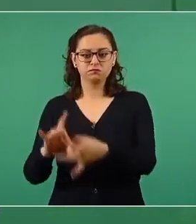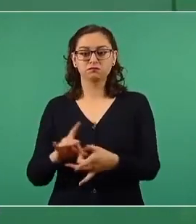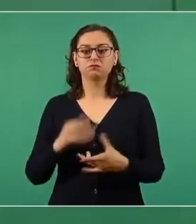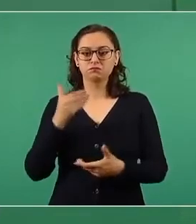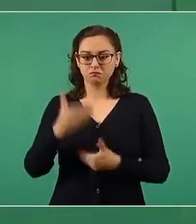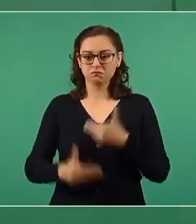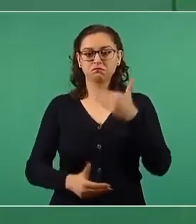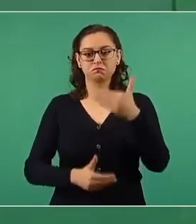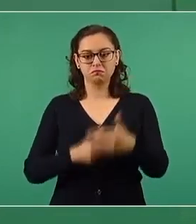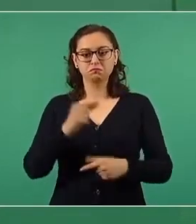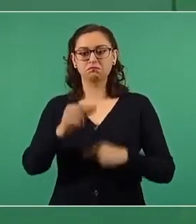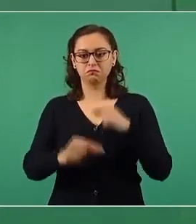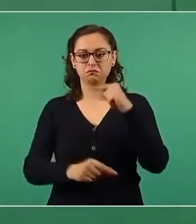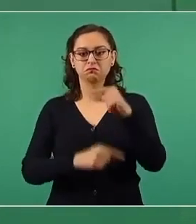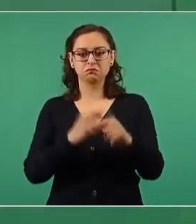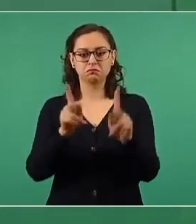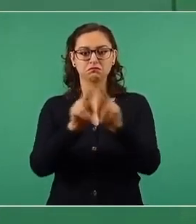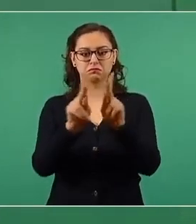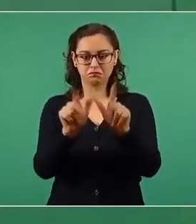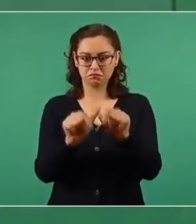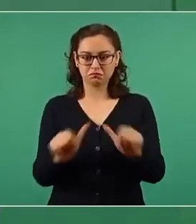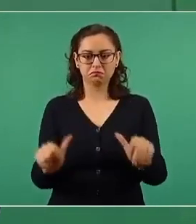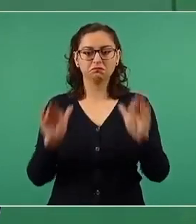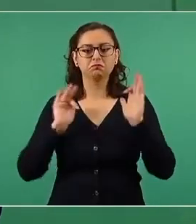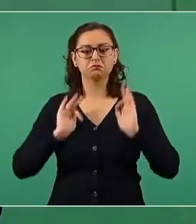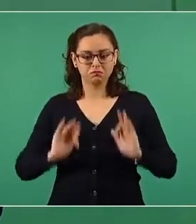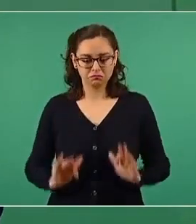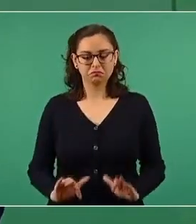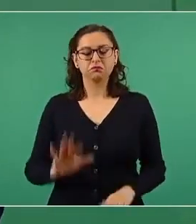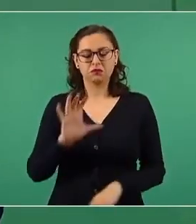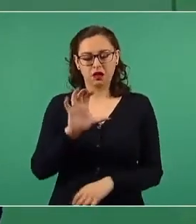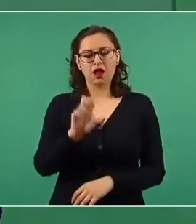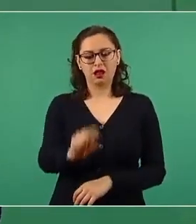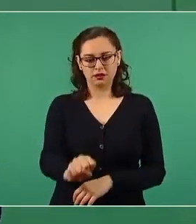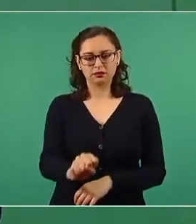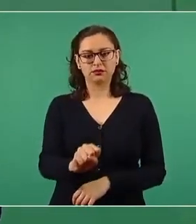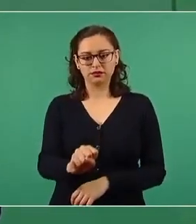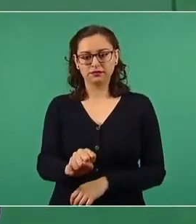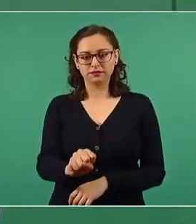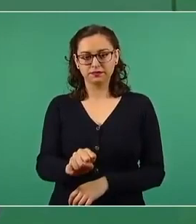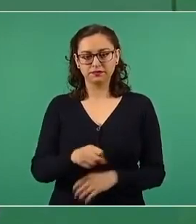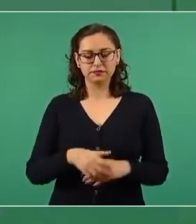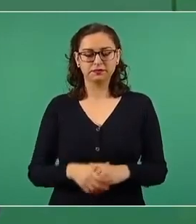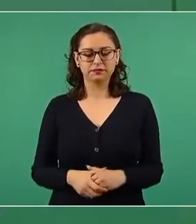tener paz y vamos a tener tranquilidad. Es